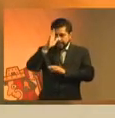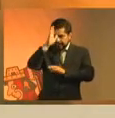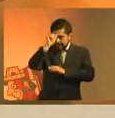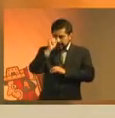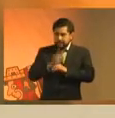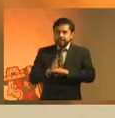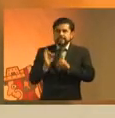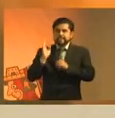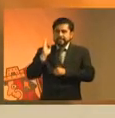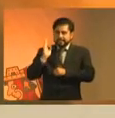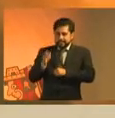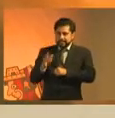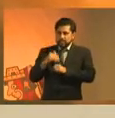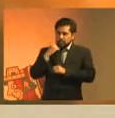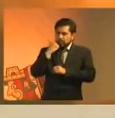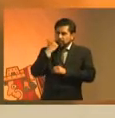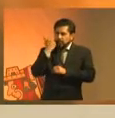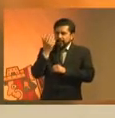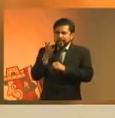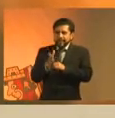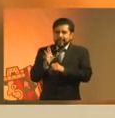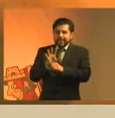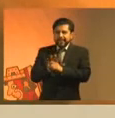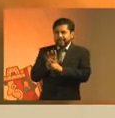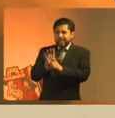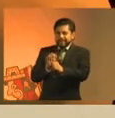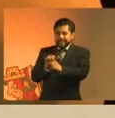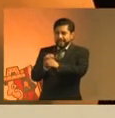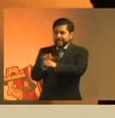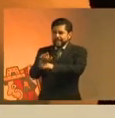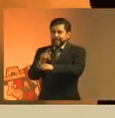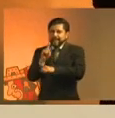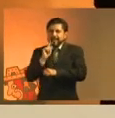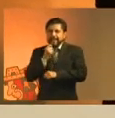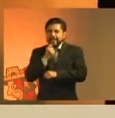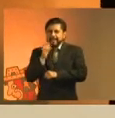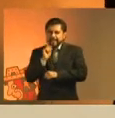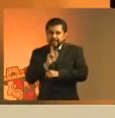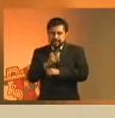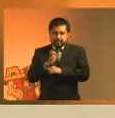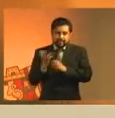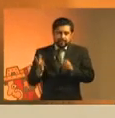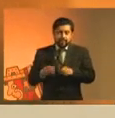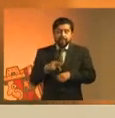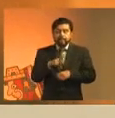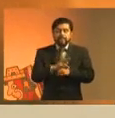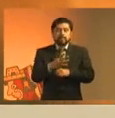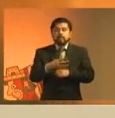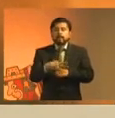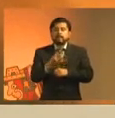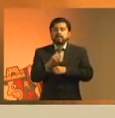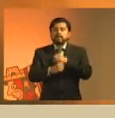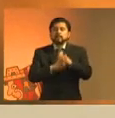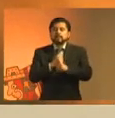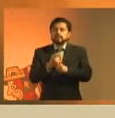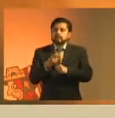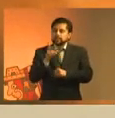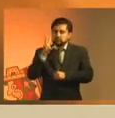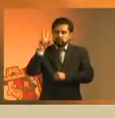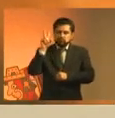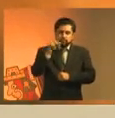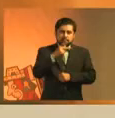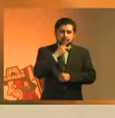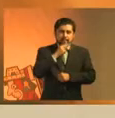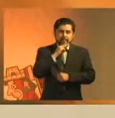le interesaba tenía 14 años de modo que los papás lo mandan traer de una oreja o de donde pudieron y no puede irse con el circo